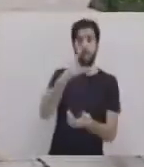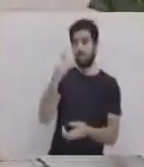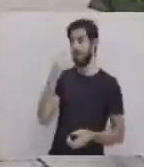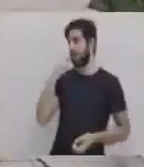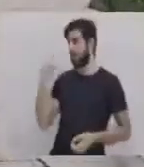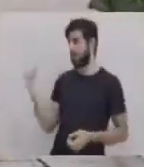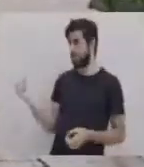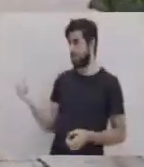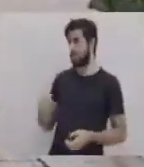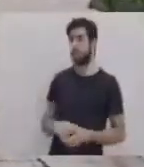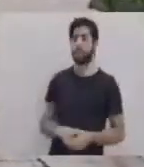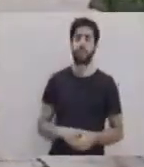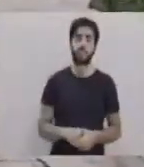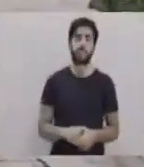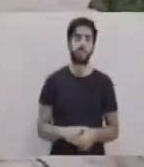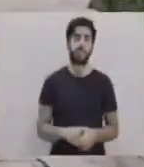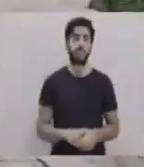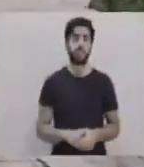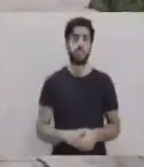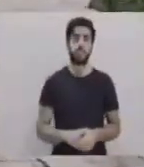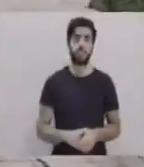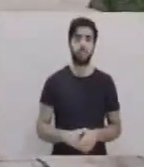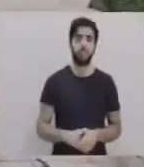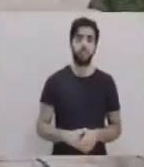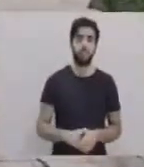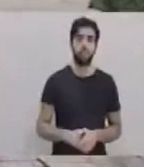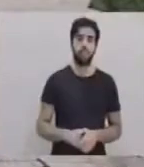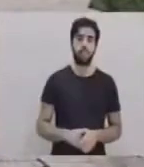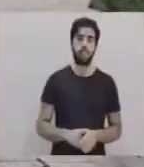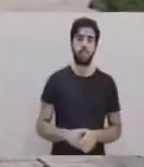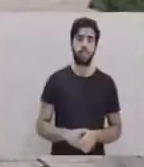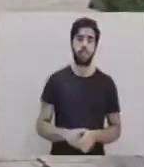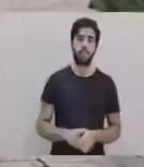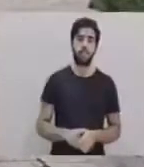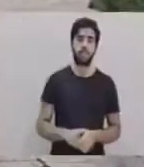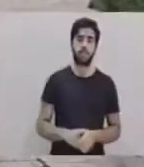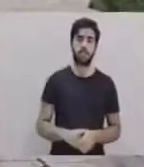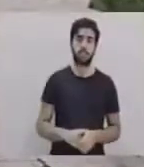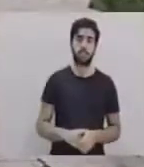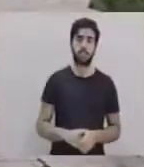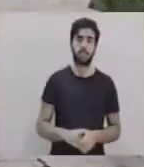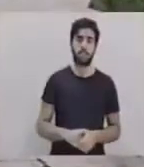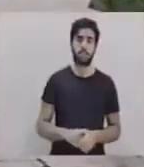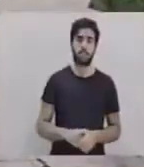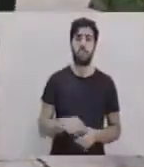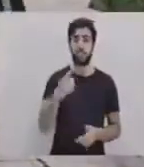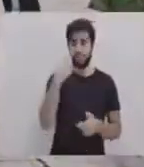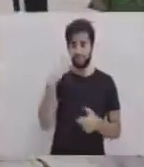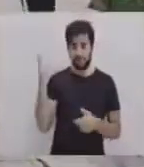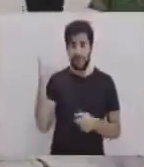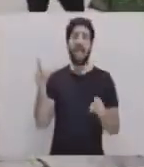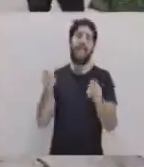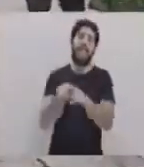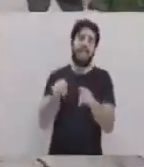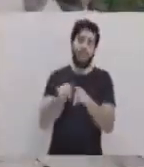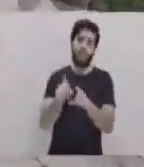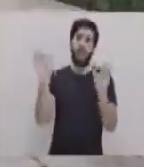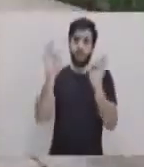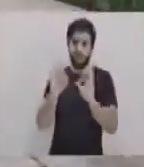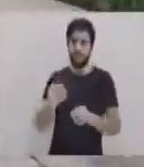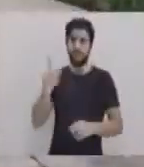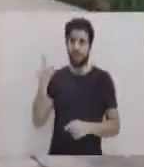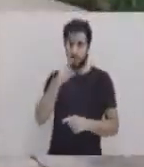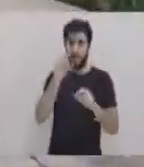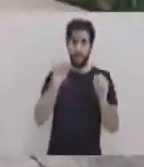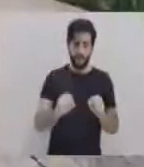vuelves a regresar y antes de salir Y como ya no hay nada, puedes regresar por ese cuadro. Así